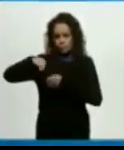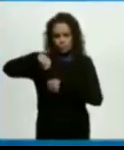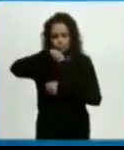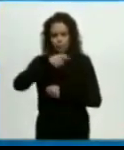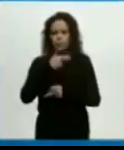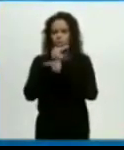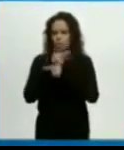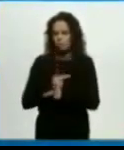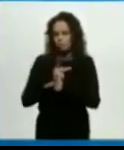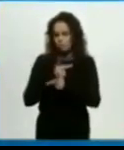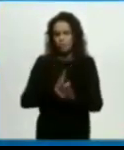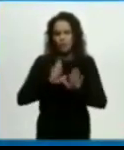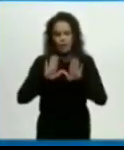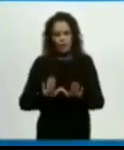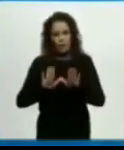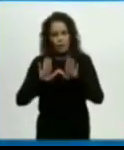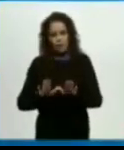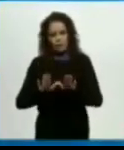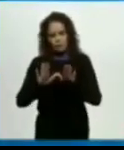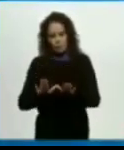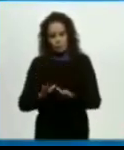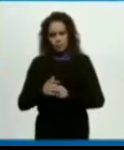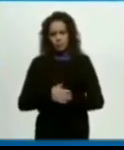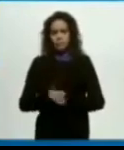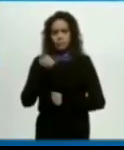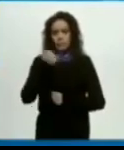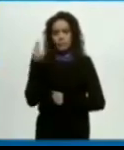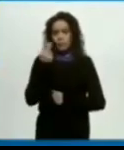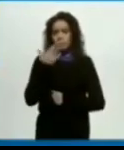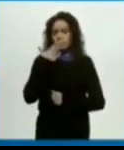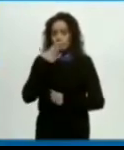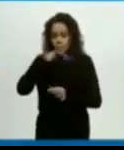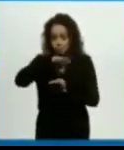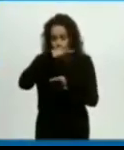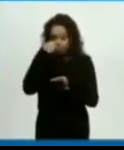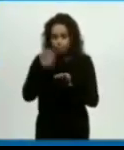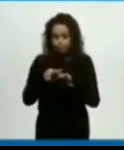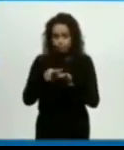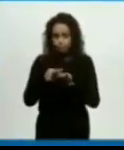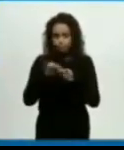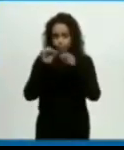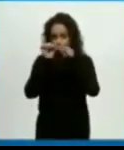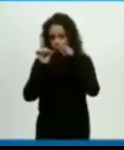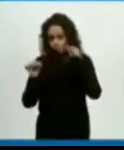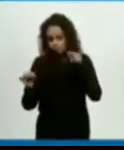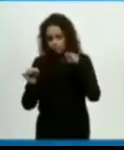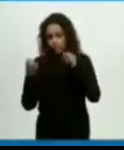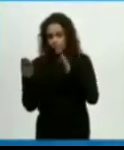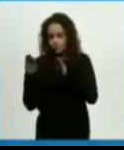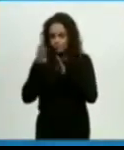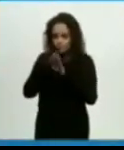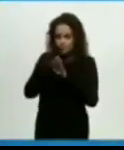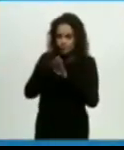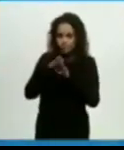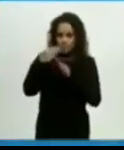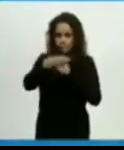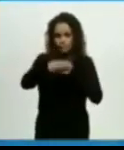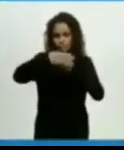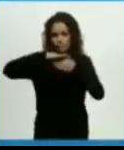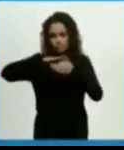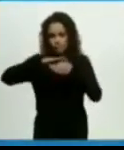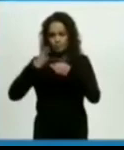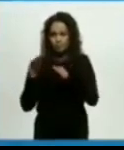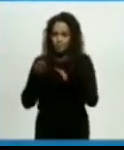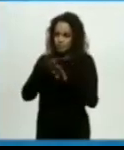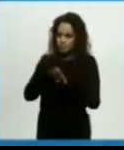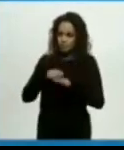mucha paciencia y en lo posible traten de hacer coincidir en cada línea respetando los límites trazados.